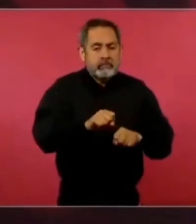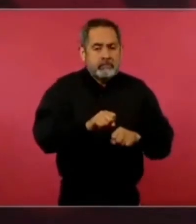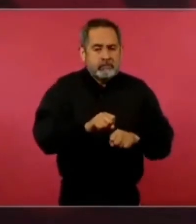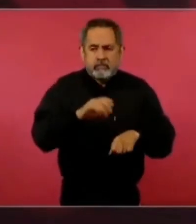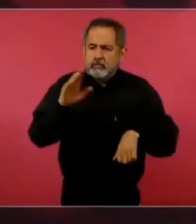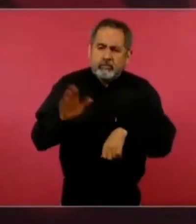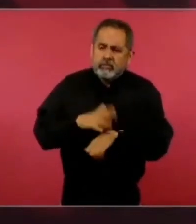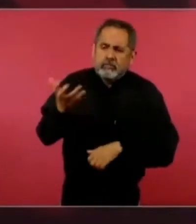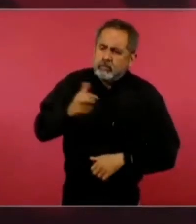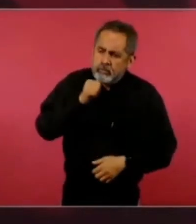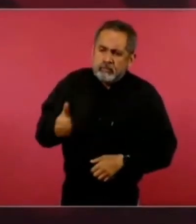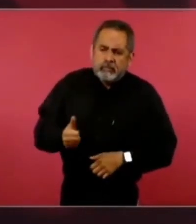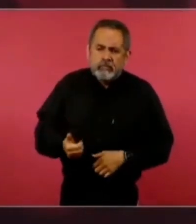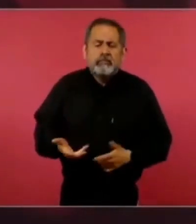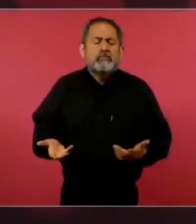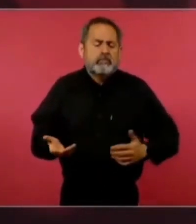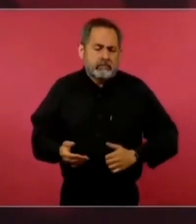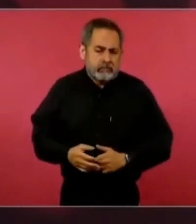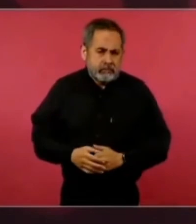actuaron?